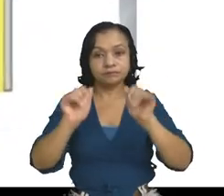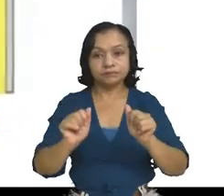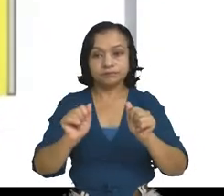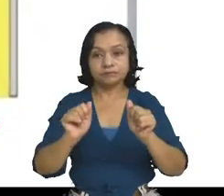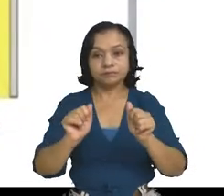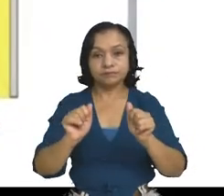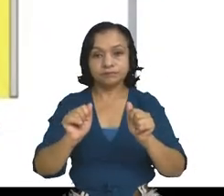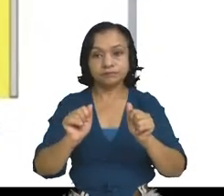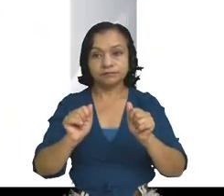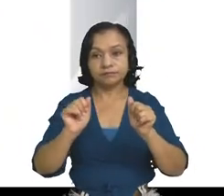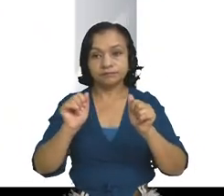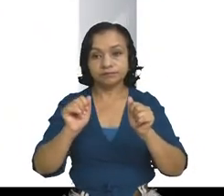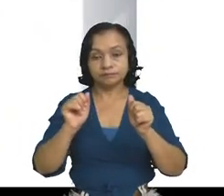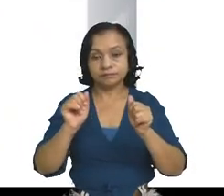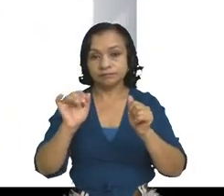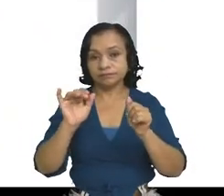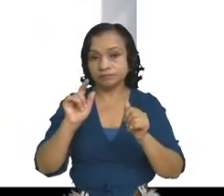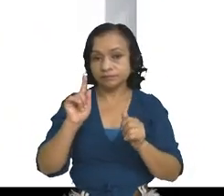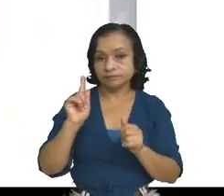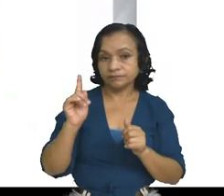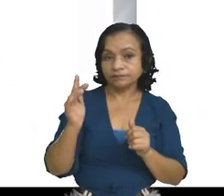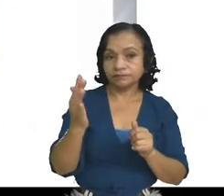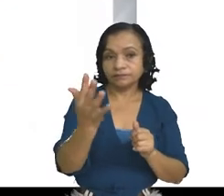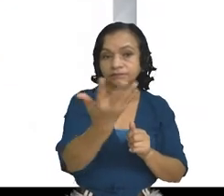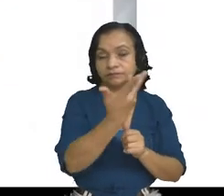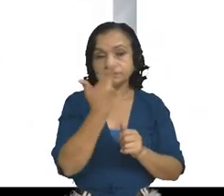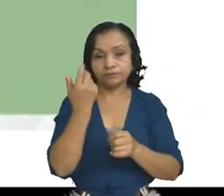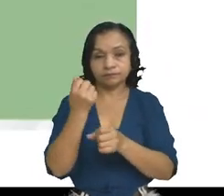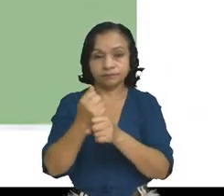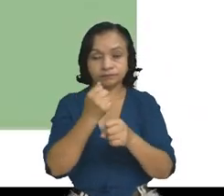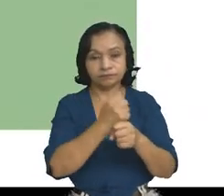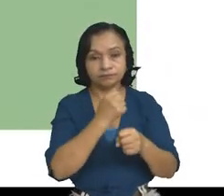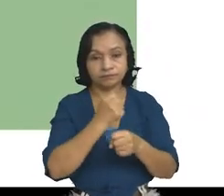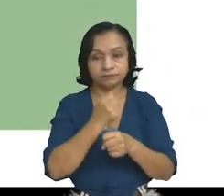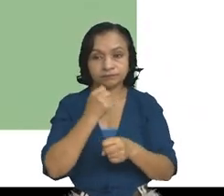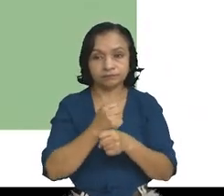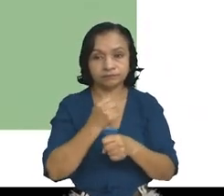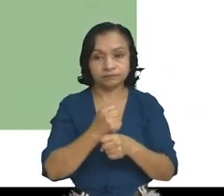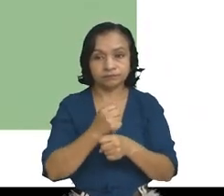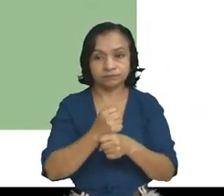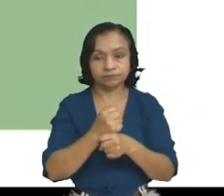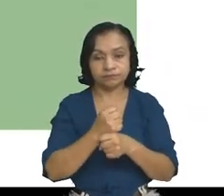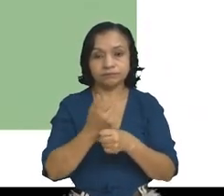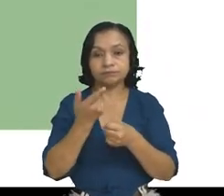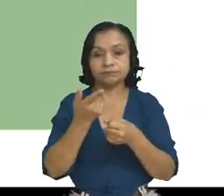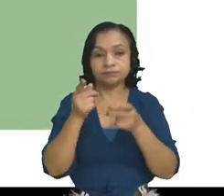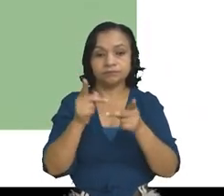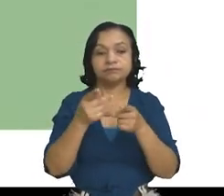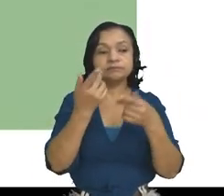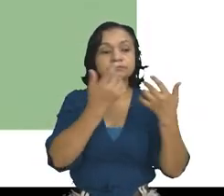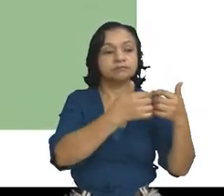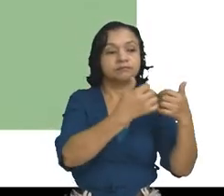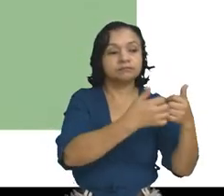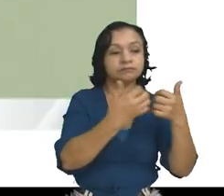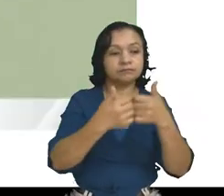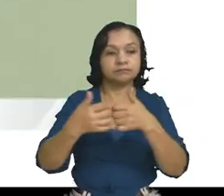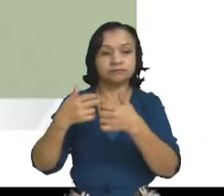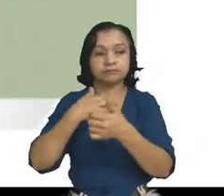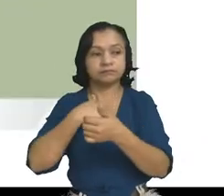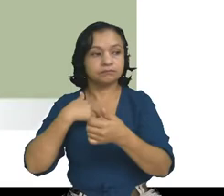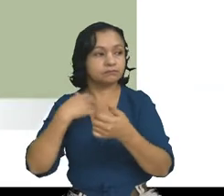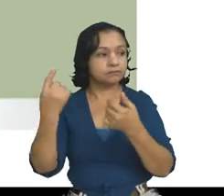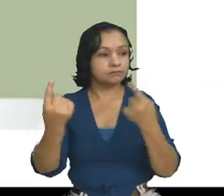dando los primeros pasos. Todo este proceso tiene que ver con las definiciones de licitaciones y del trabajo que tiene que ver